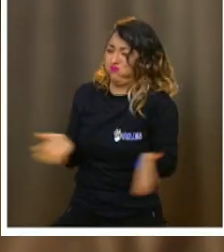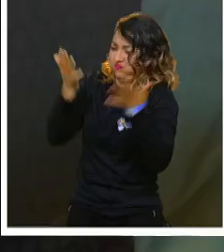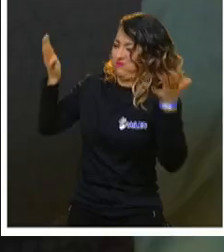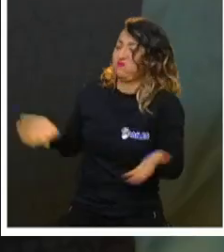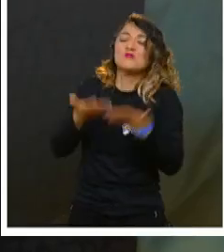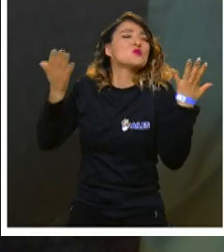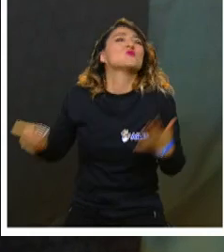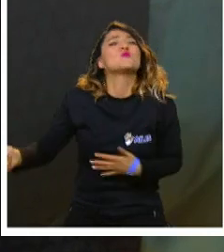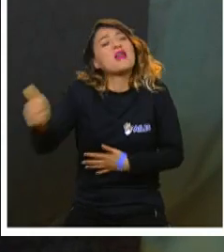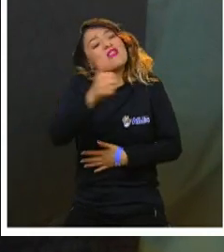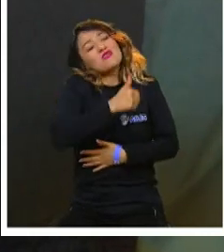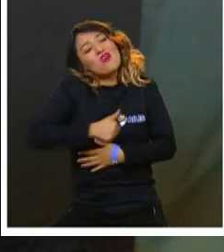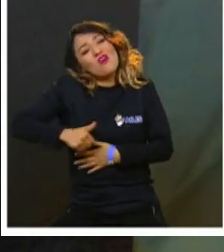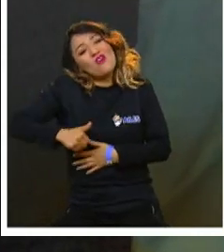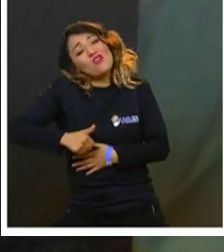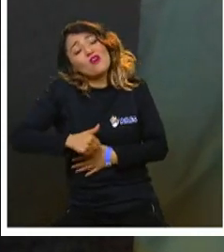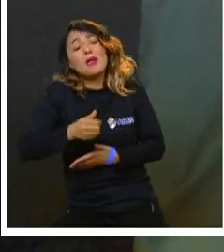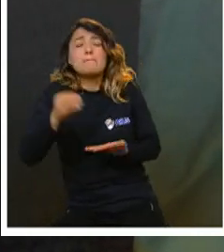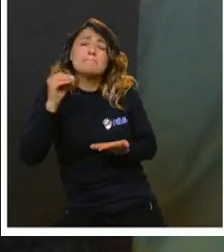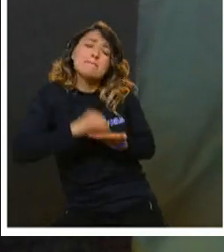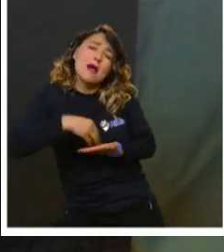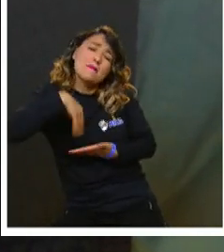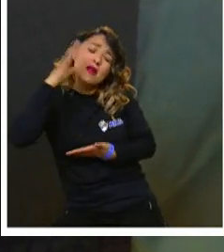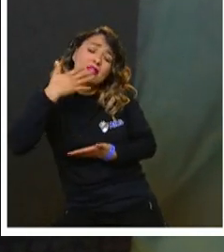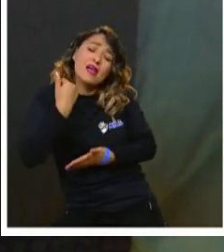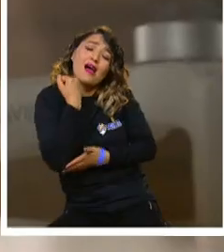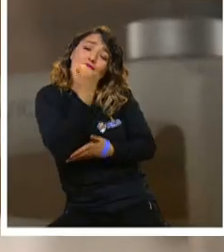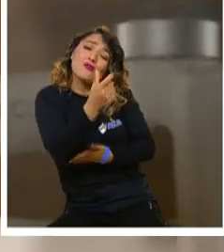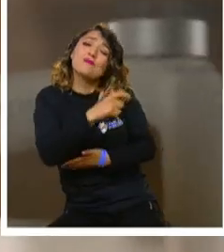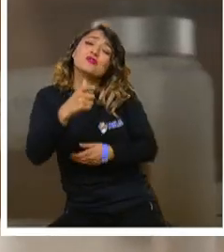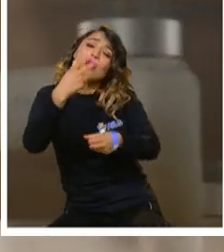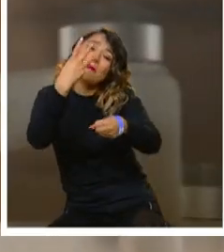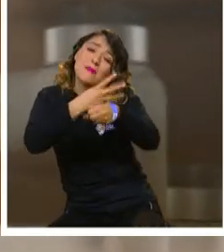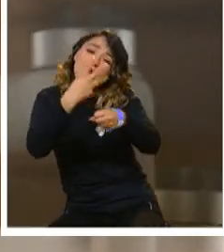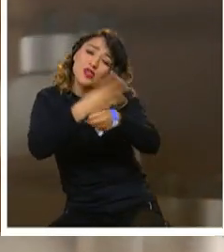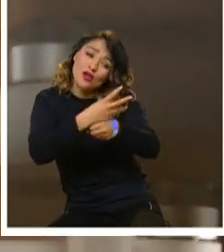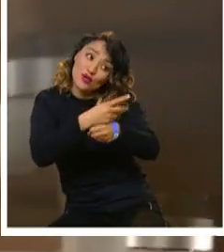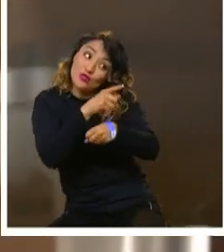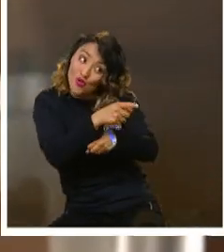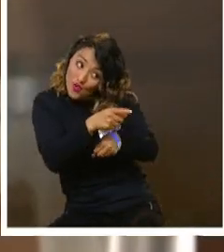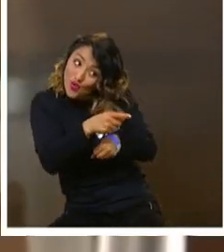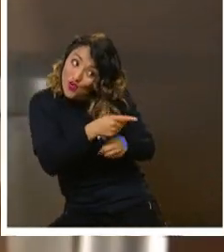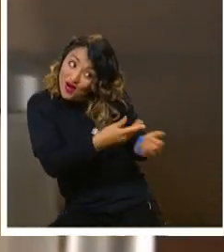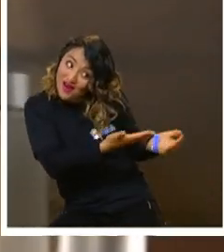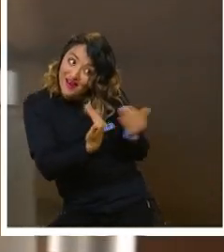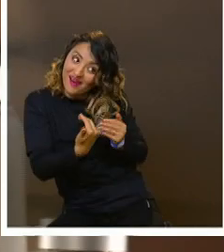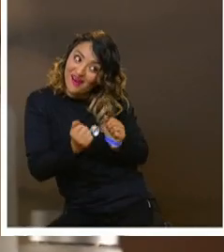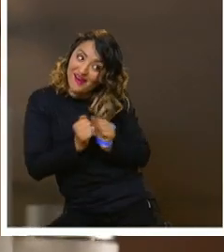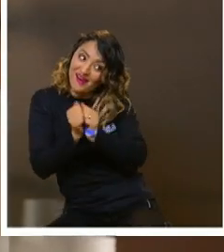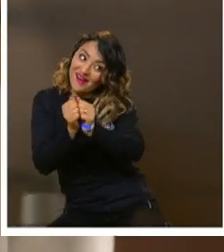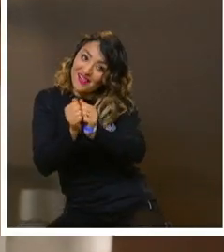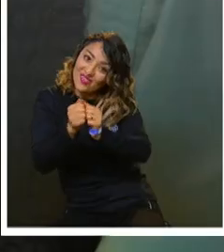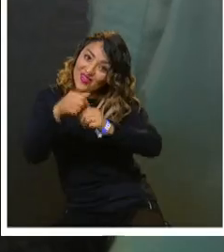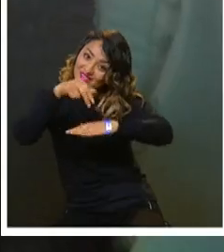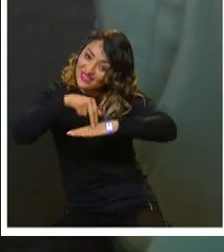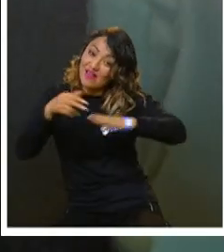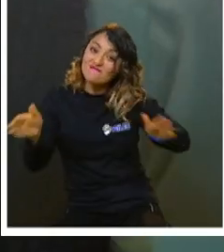todo, ayudar al adulto mayor. ¿Vas a estar en este vamos chileno?